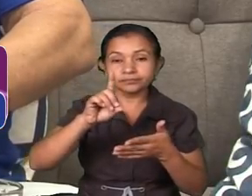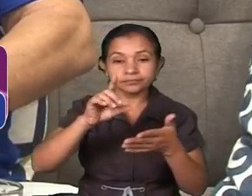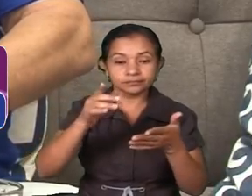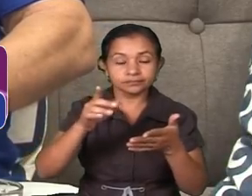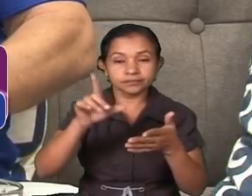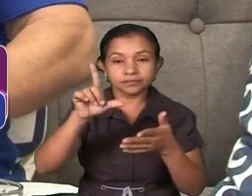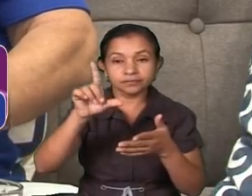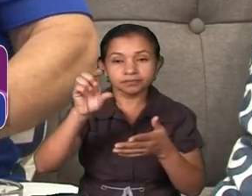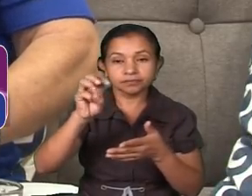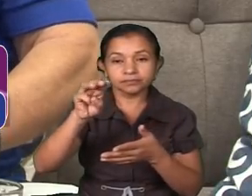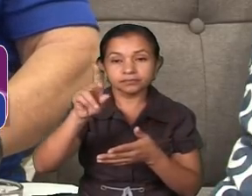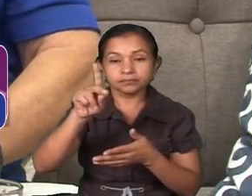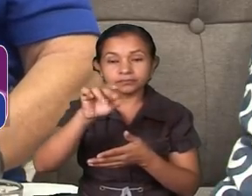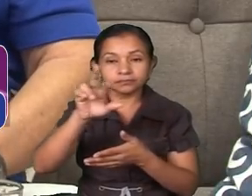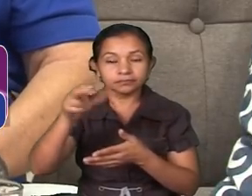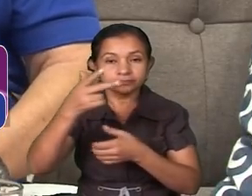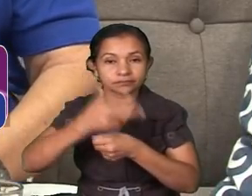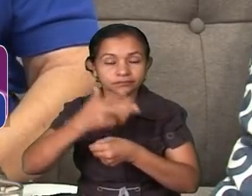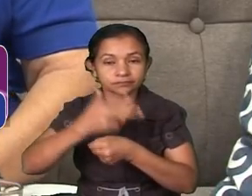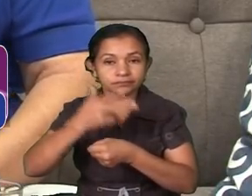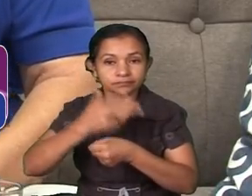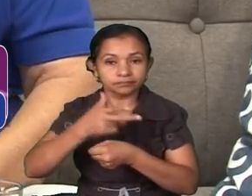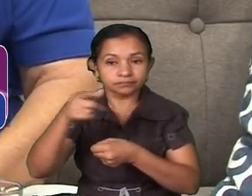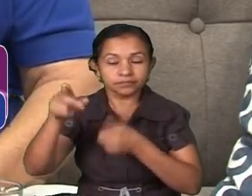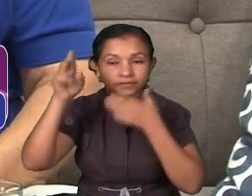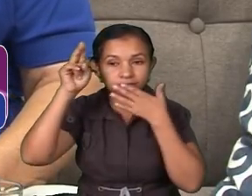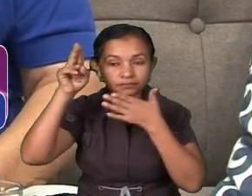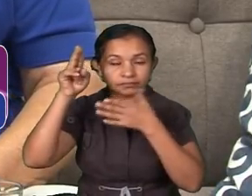en Guatemala. Entonces,